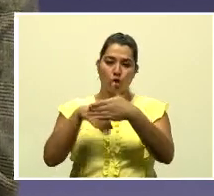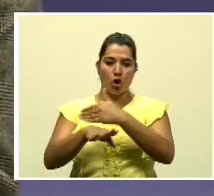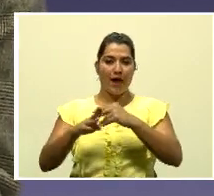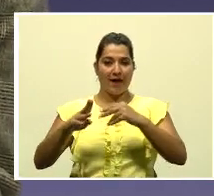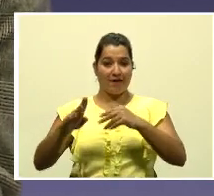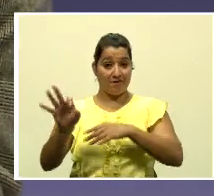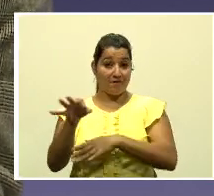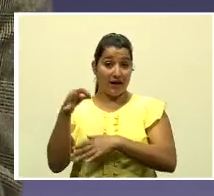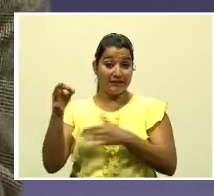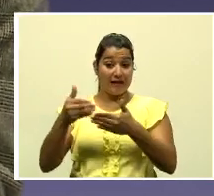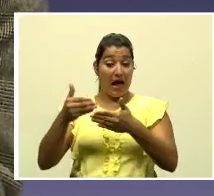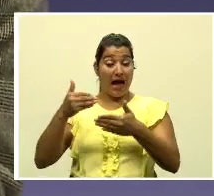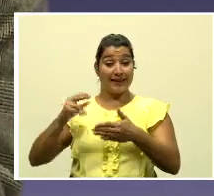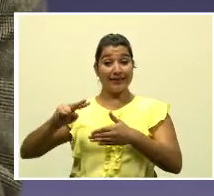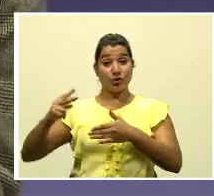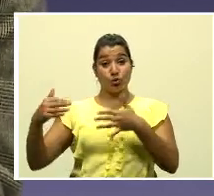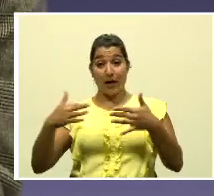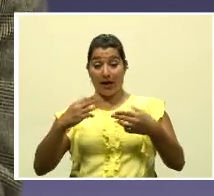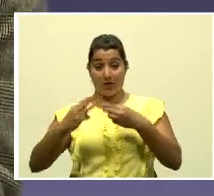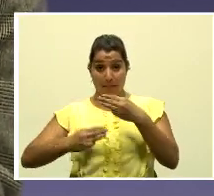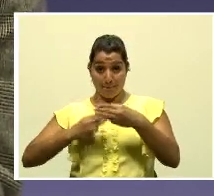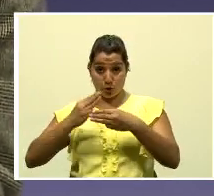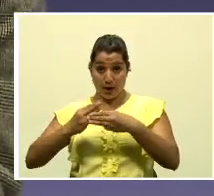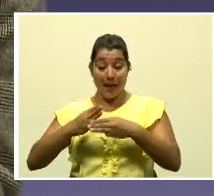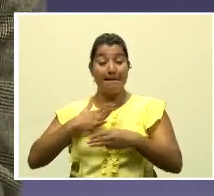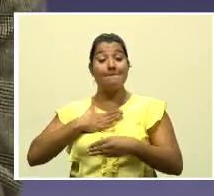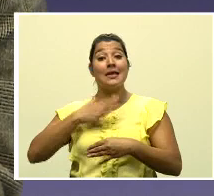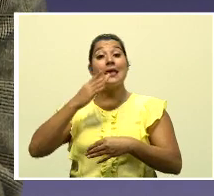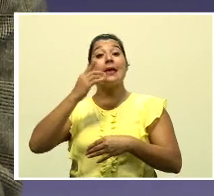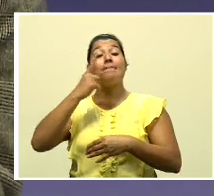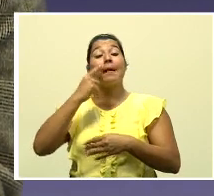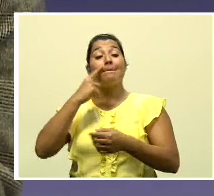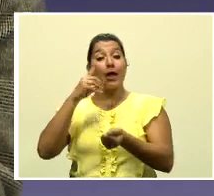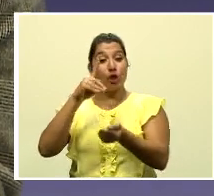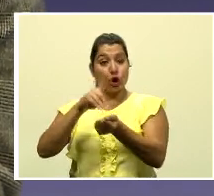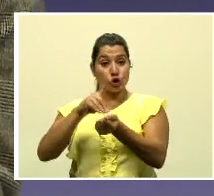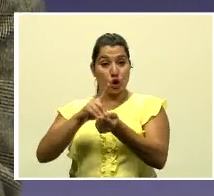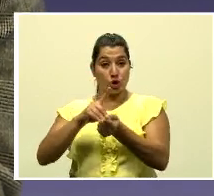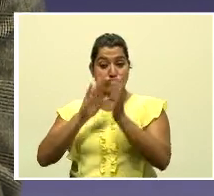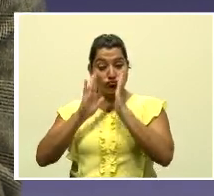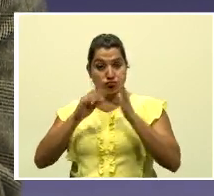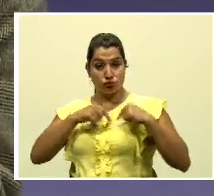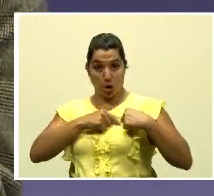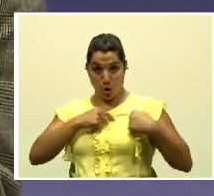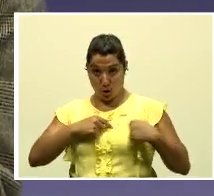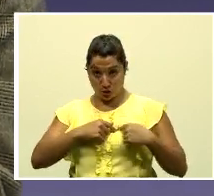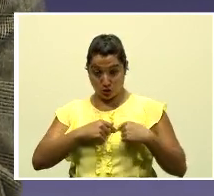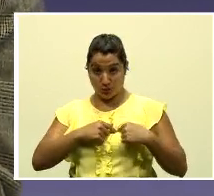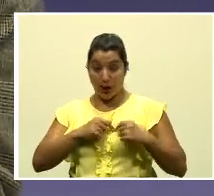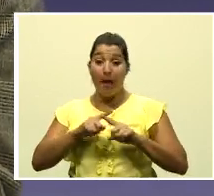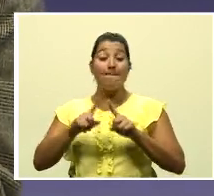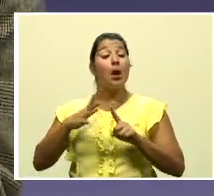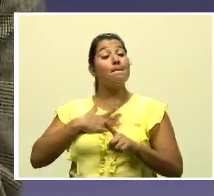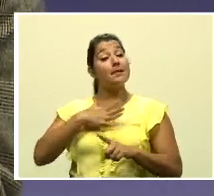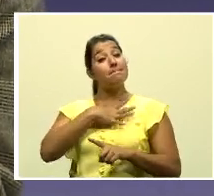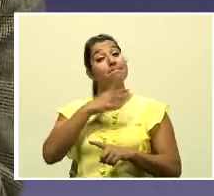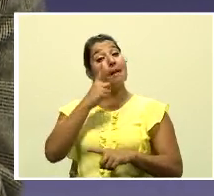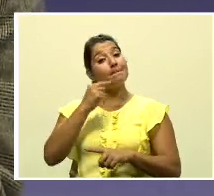Mundial. Él fue cardiólogo y estudió medicina, pero tenía una pasión por la